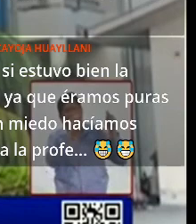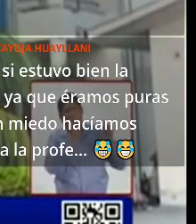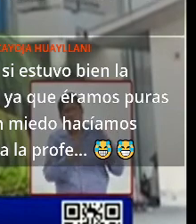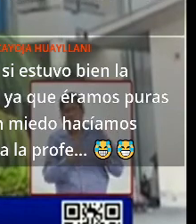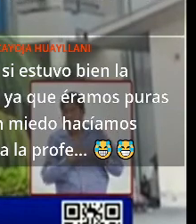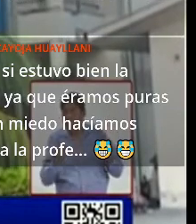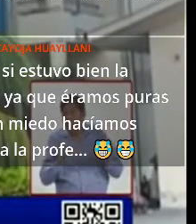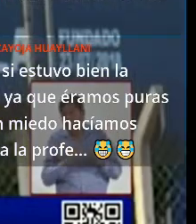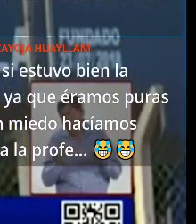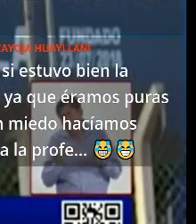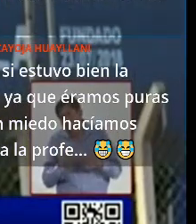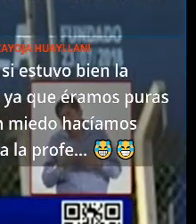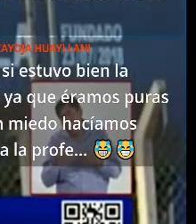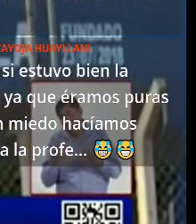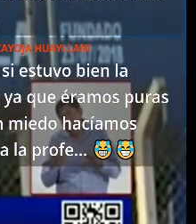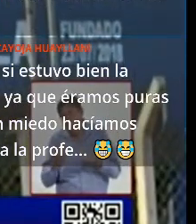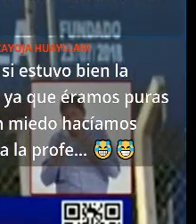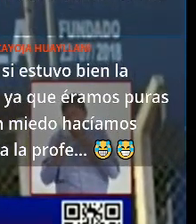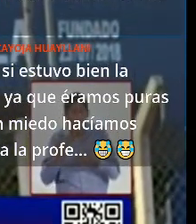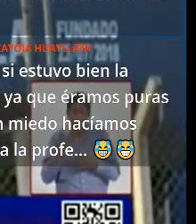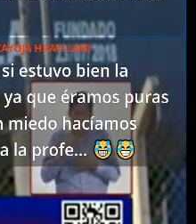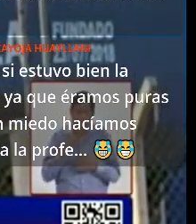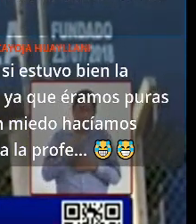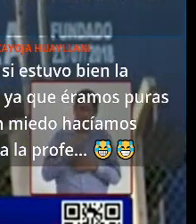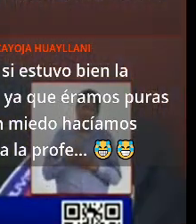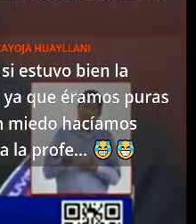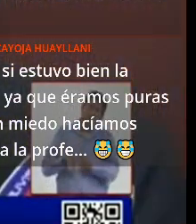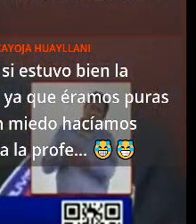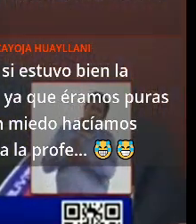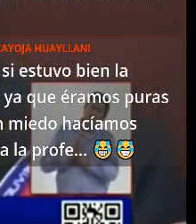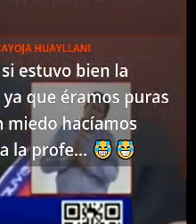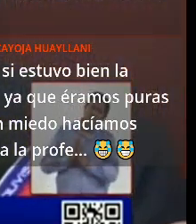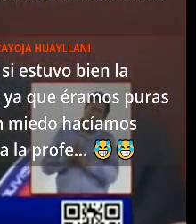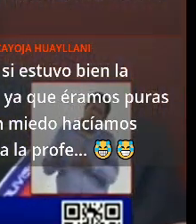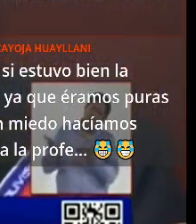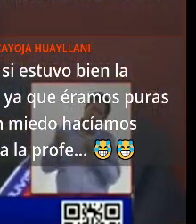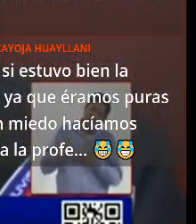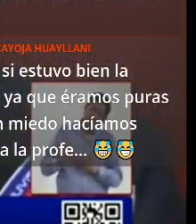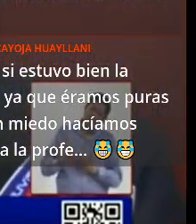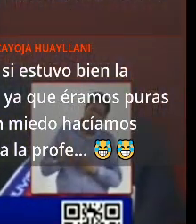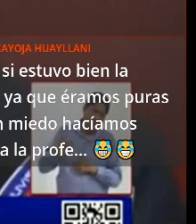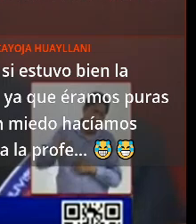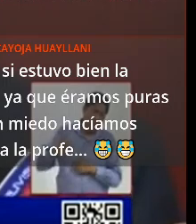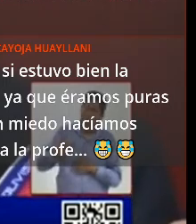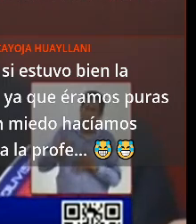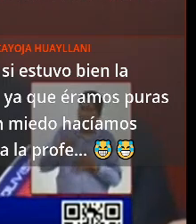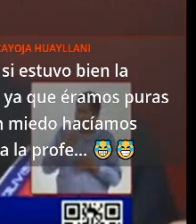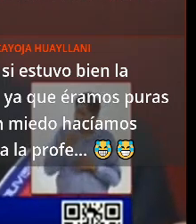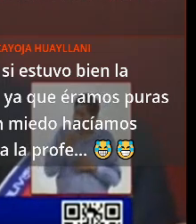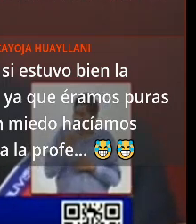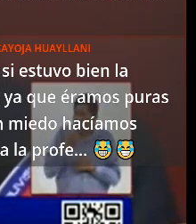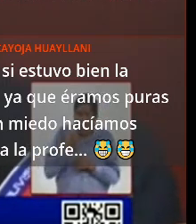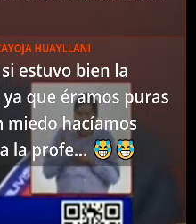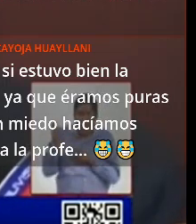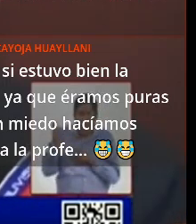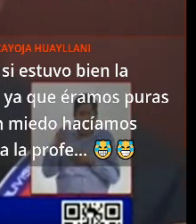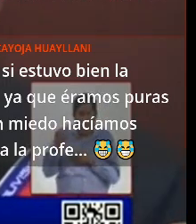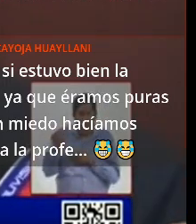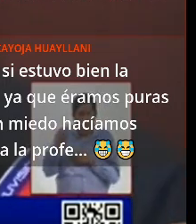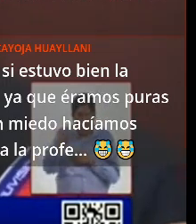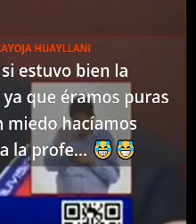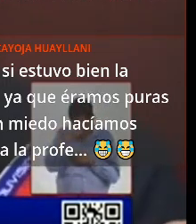un punto de vista de lo que vemos es malo, pues mala. O sea, estás violando y estás afectando